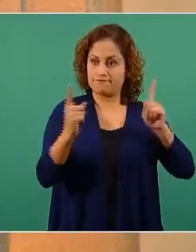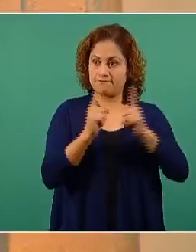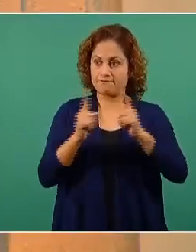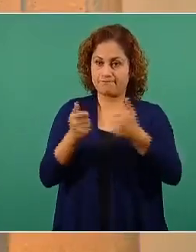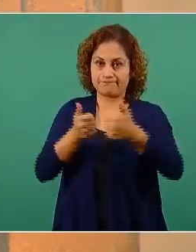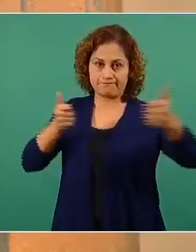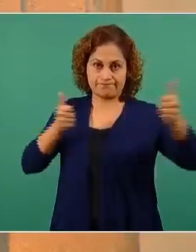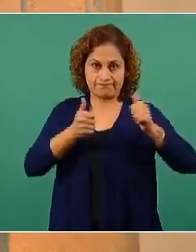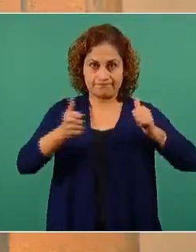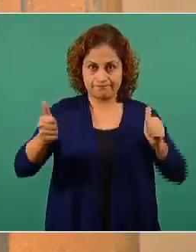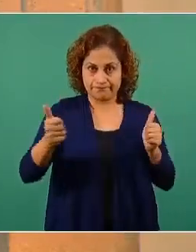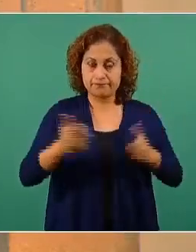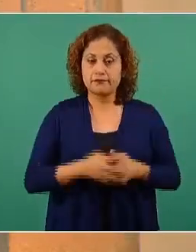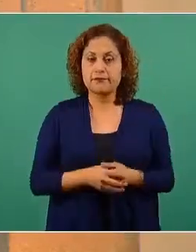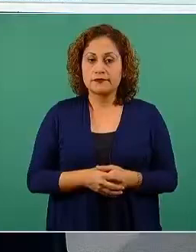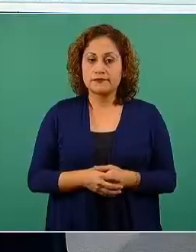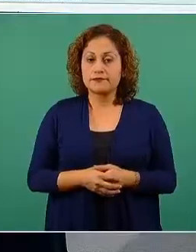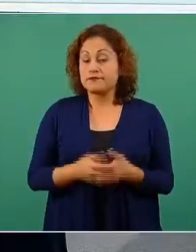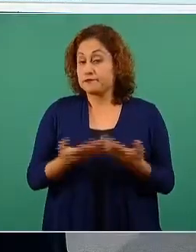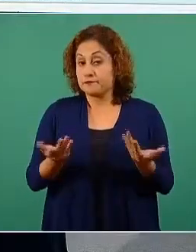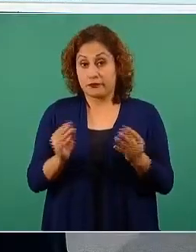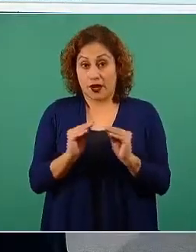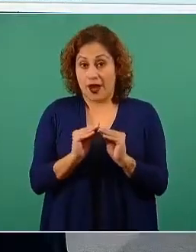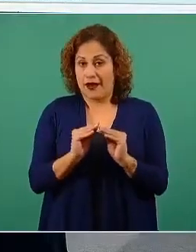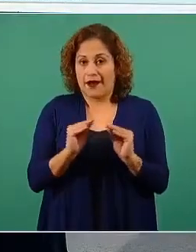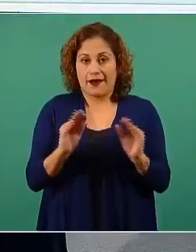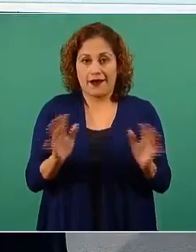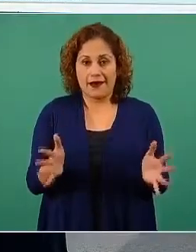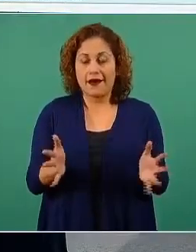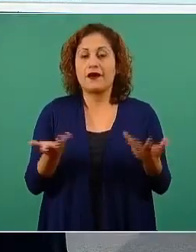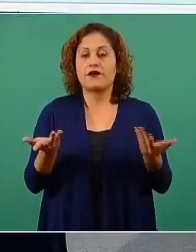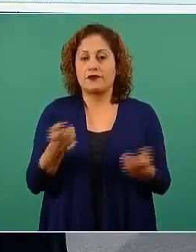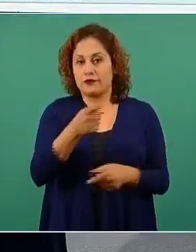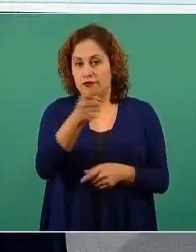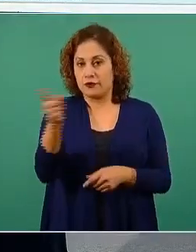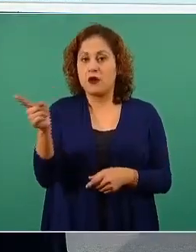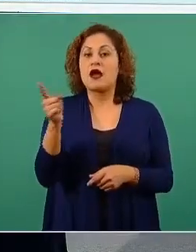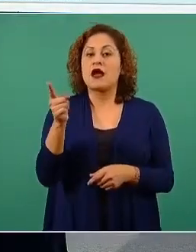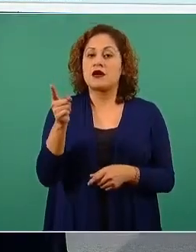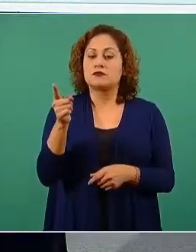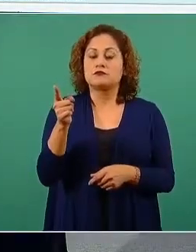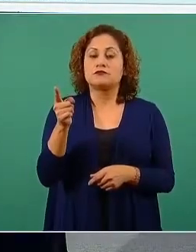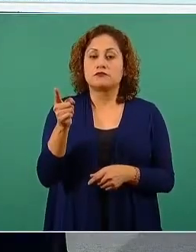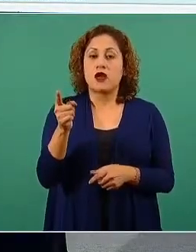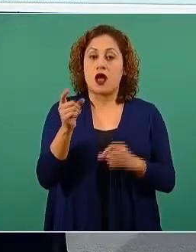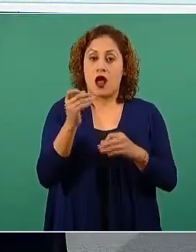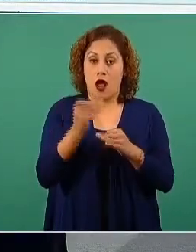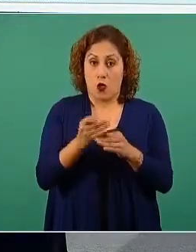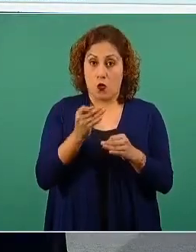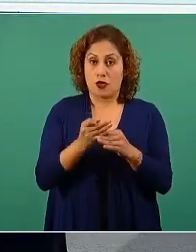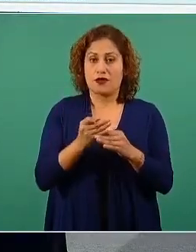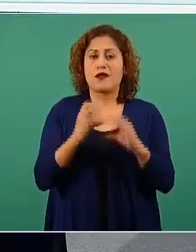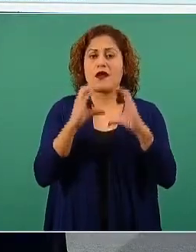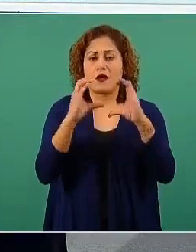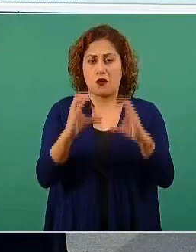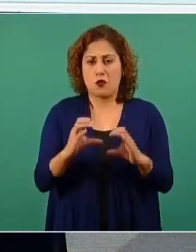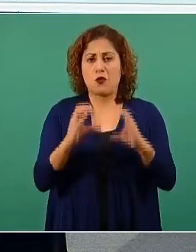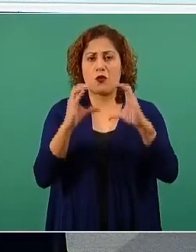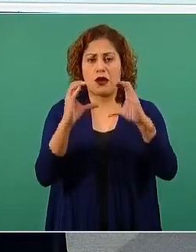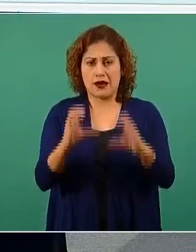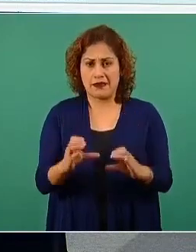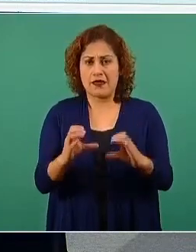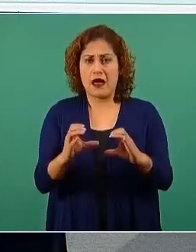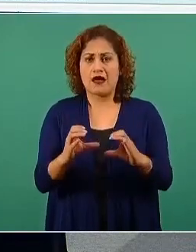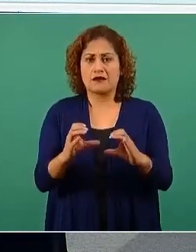las demás personas. Obviamente tratar de, todavía en este momento, realizar lo menos posible